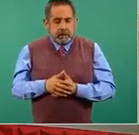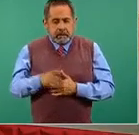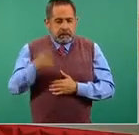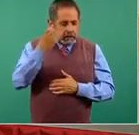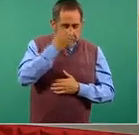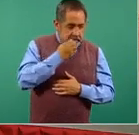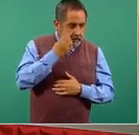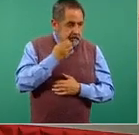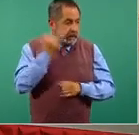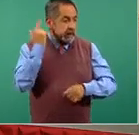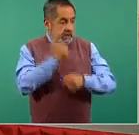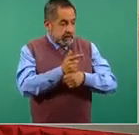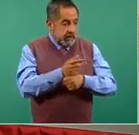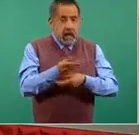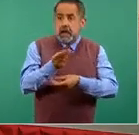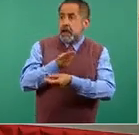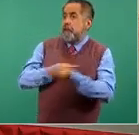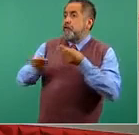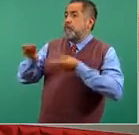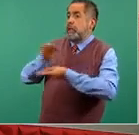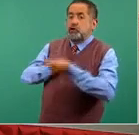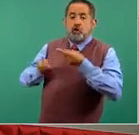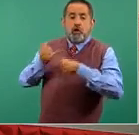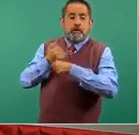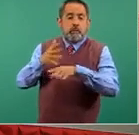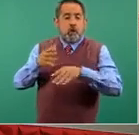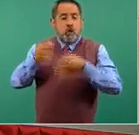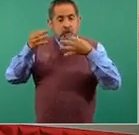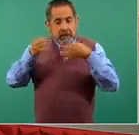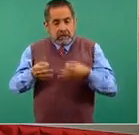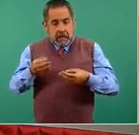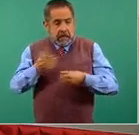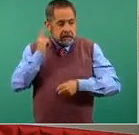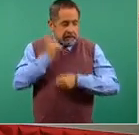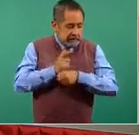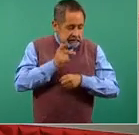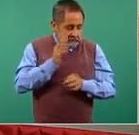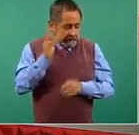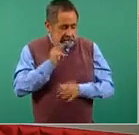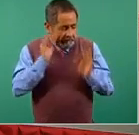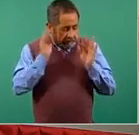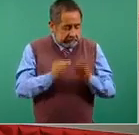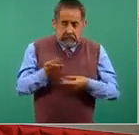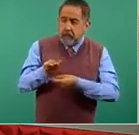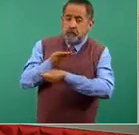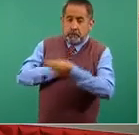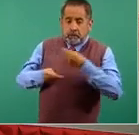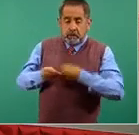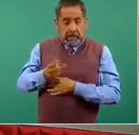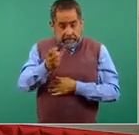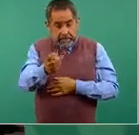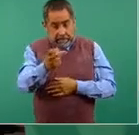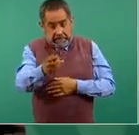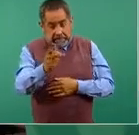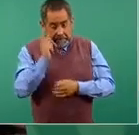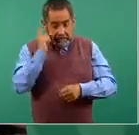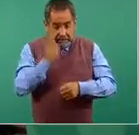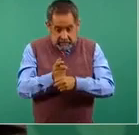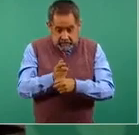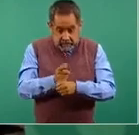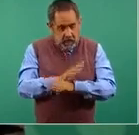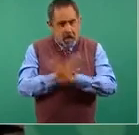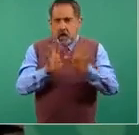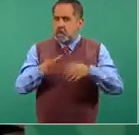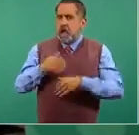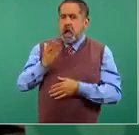poder intercambiar información oficial, fehacientemente verificada entre los países. Desde que se tuvo conocimiento de este evento, nosotros